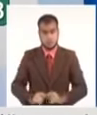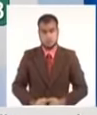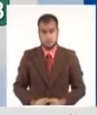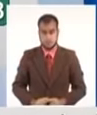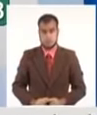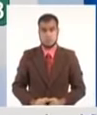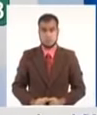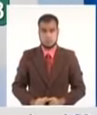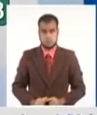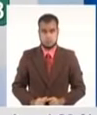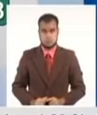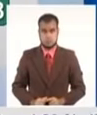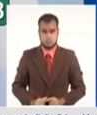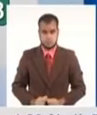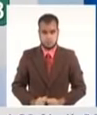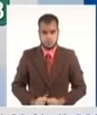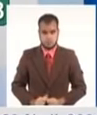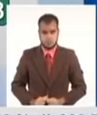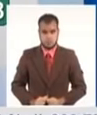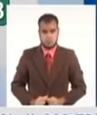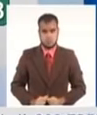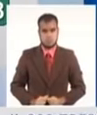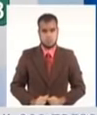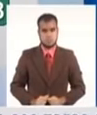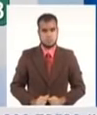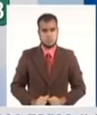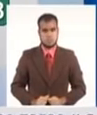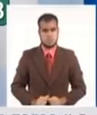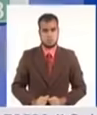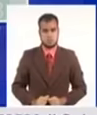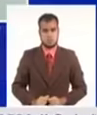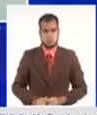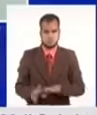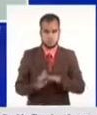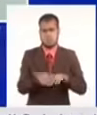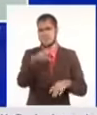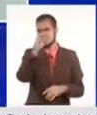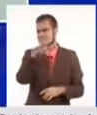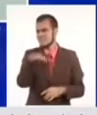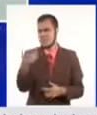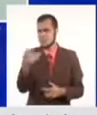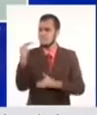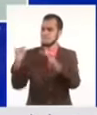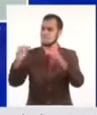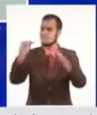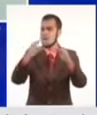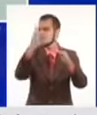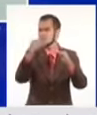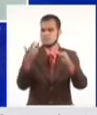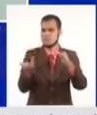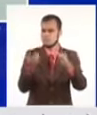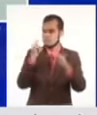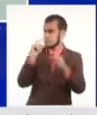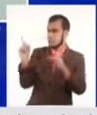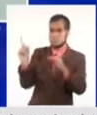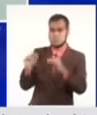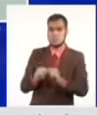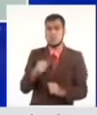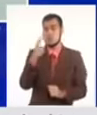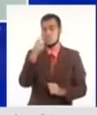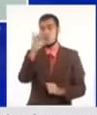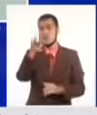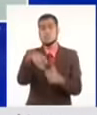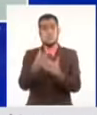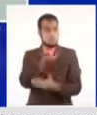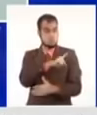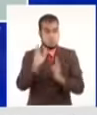una afectación importante. El gráfico de los casos pediátricos nos evidencia que en los últimos 15 días, para